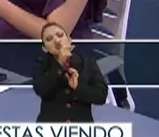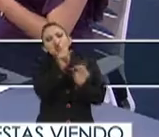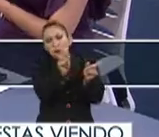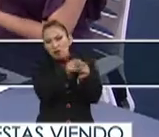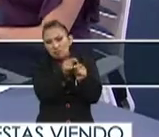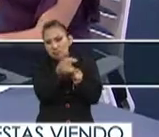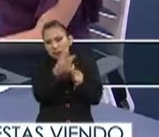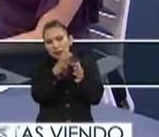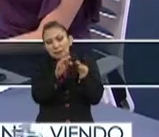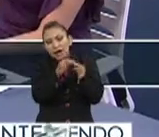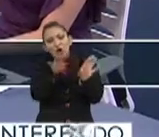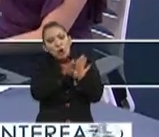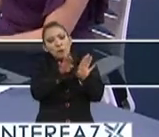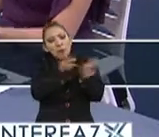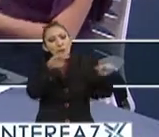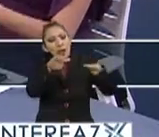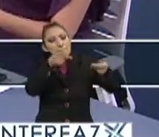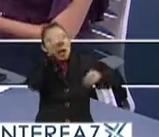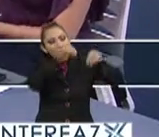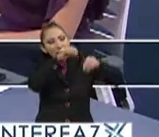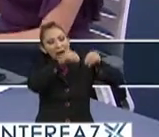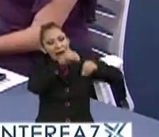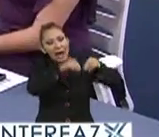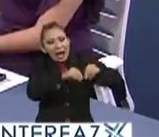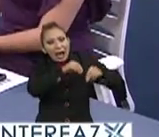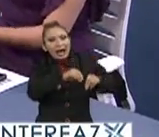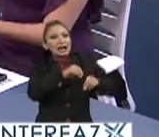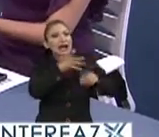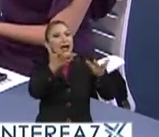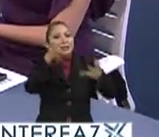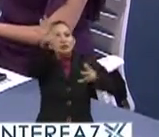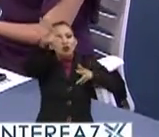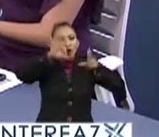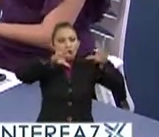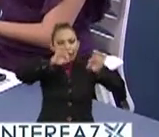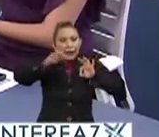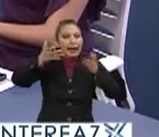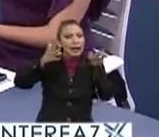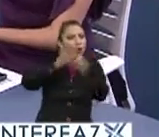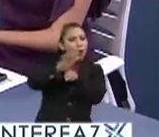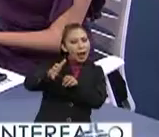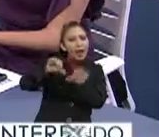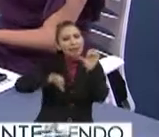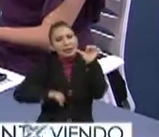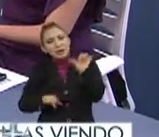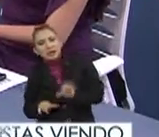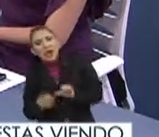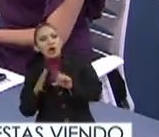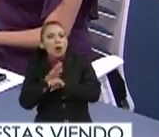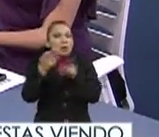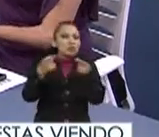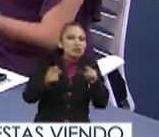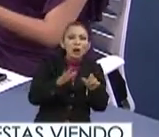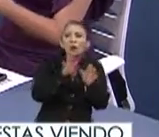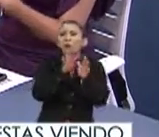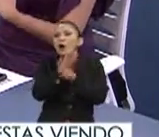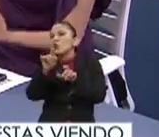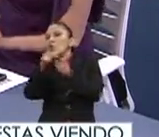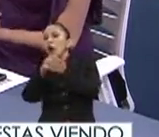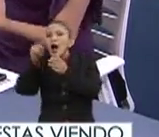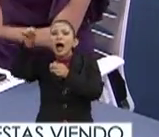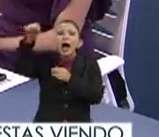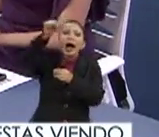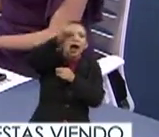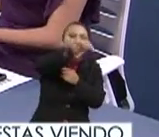un poco cómo se hace esta labor de escoger qué piezas, para qué recintos, para